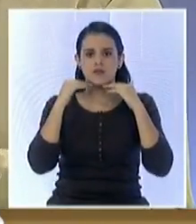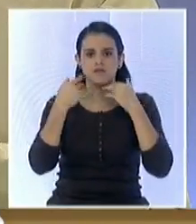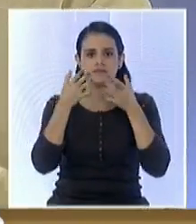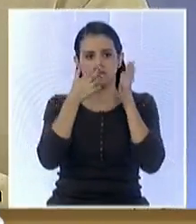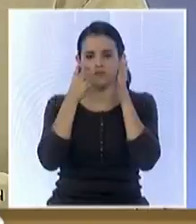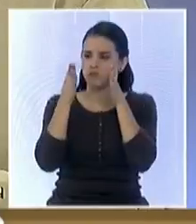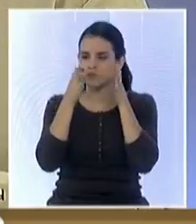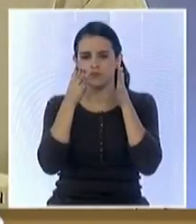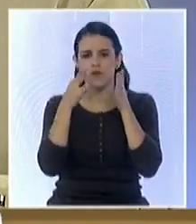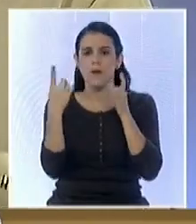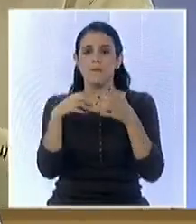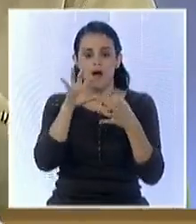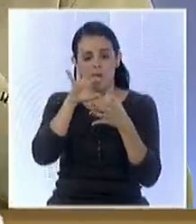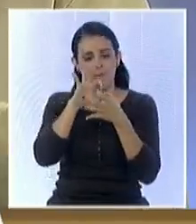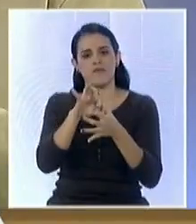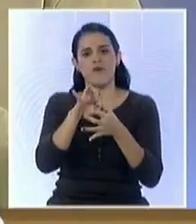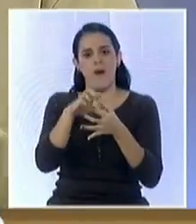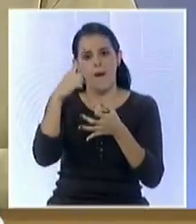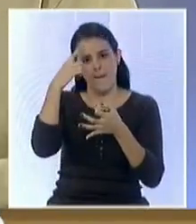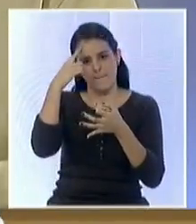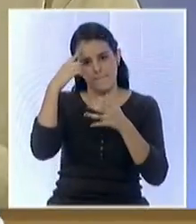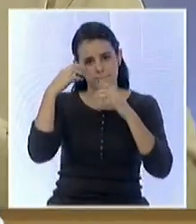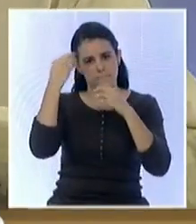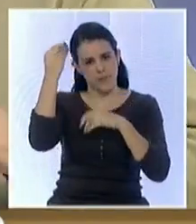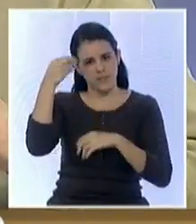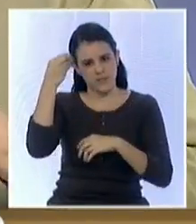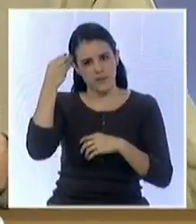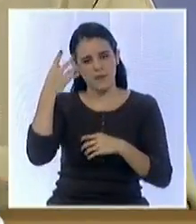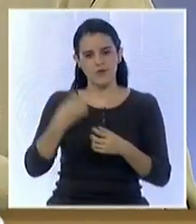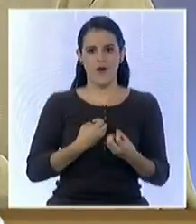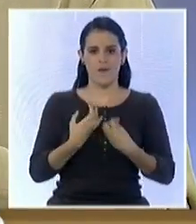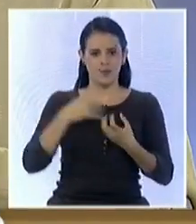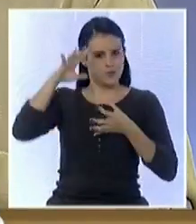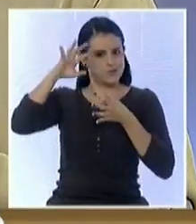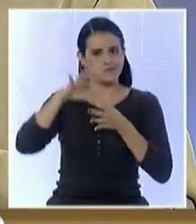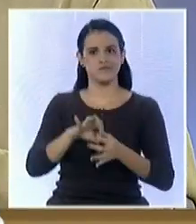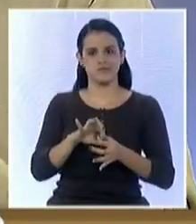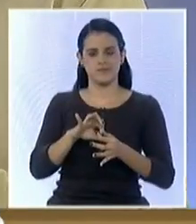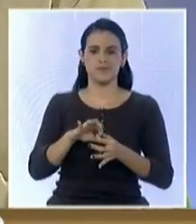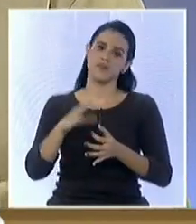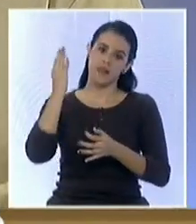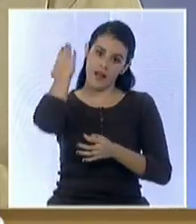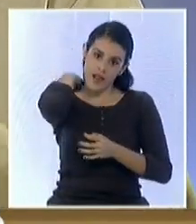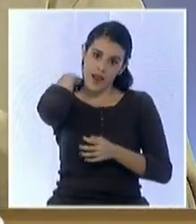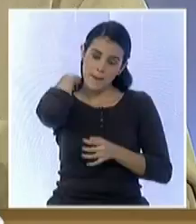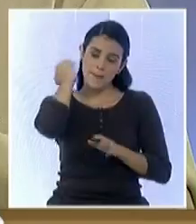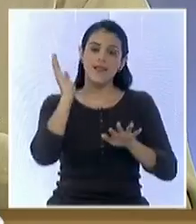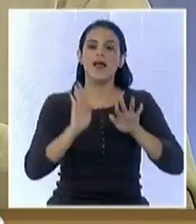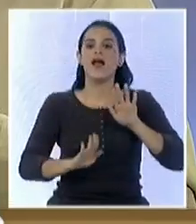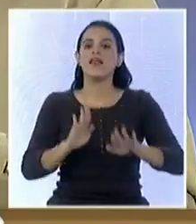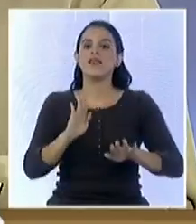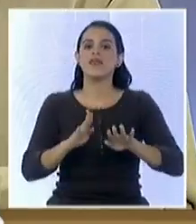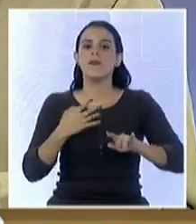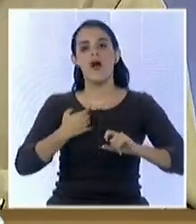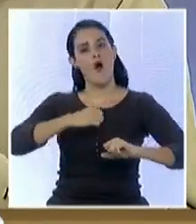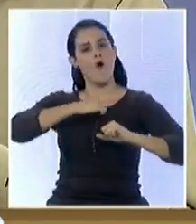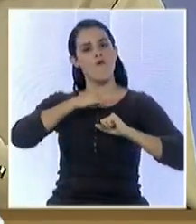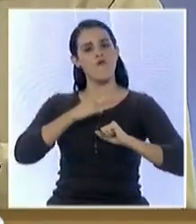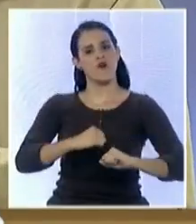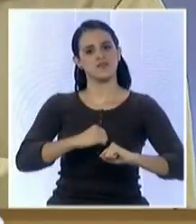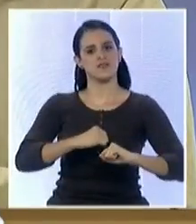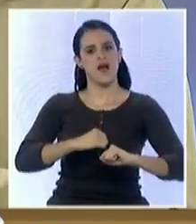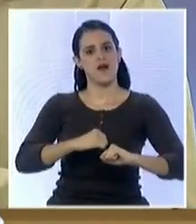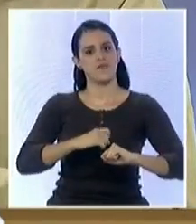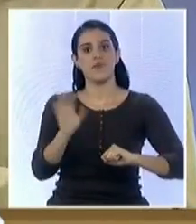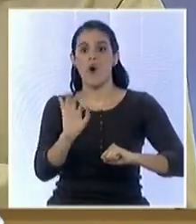nuestros pensamientos con nuestras emociones. Pero volviendo a la espalda, la zona media tiene mucho que ver con la vitalidad y con un punto en nuestra